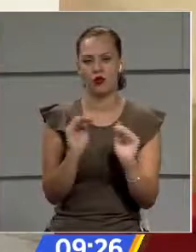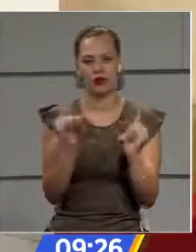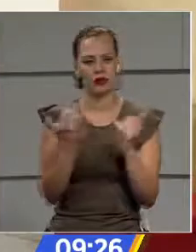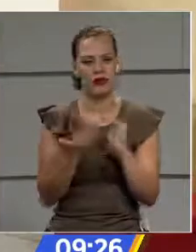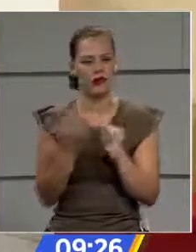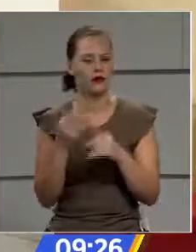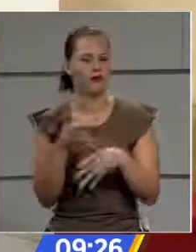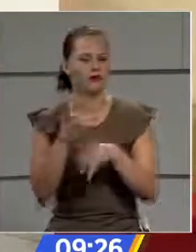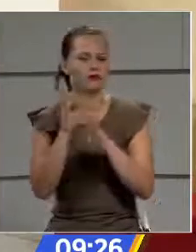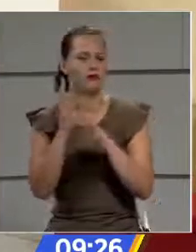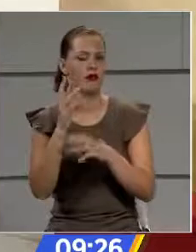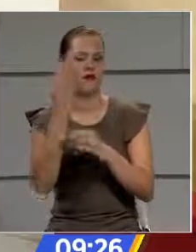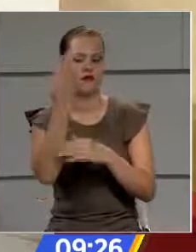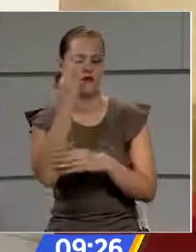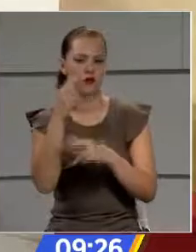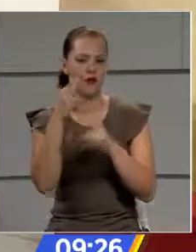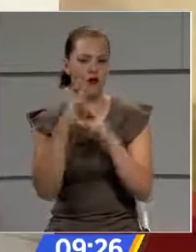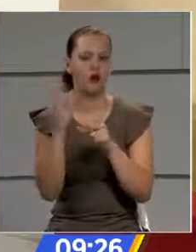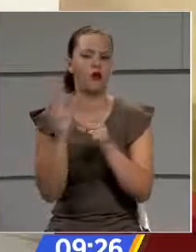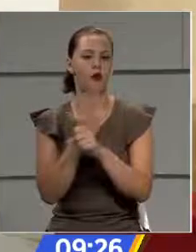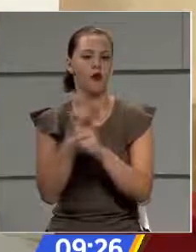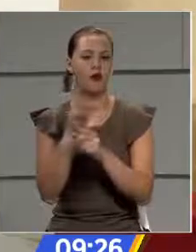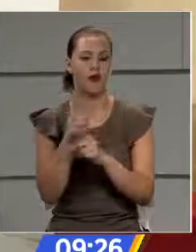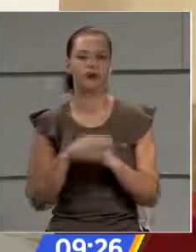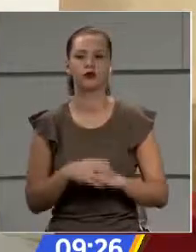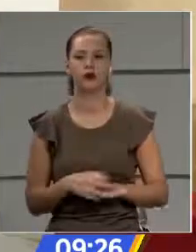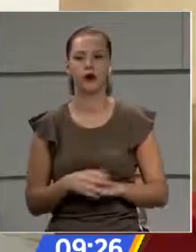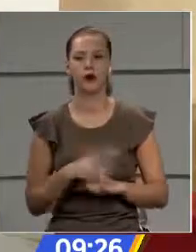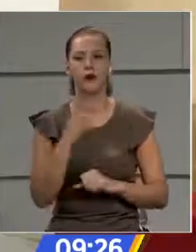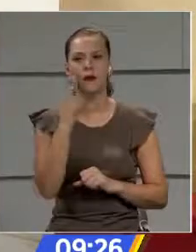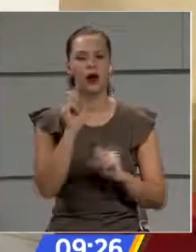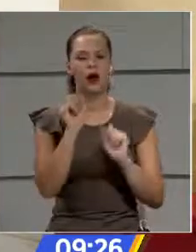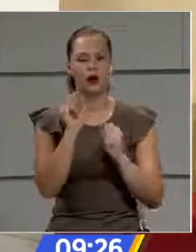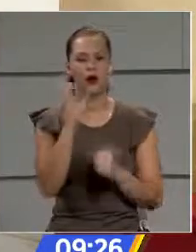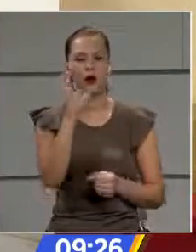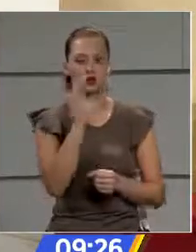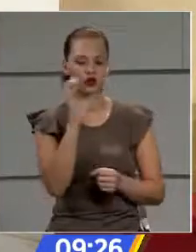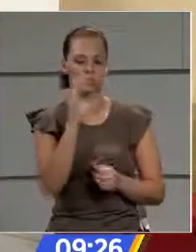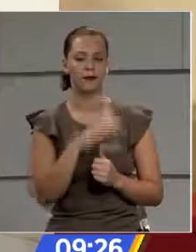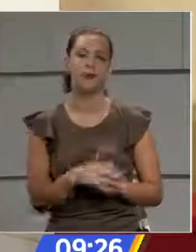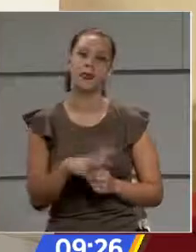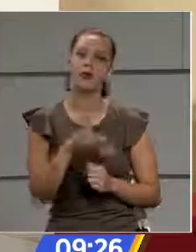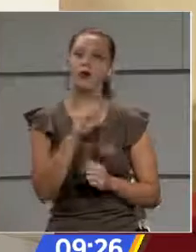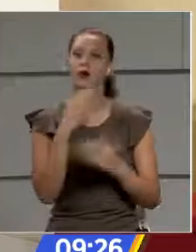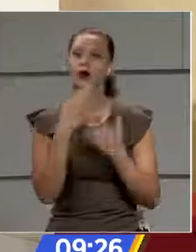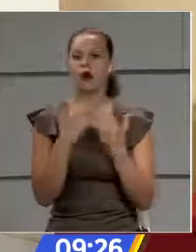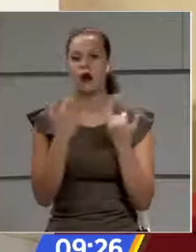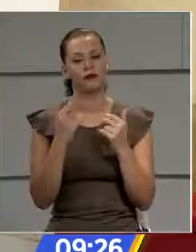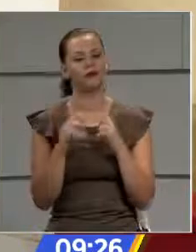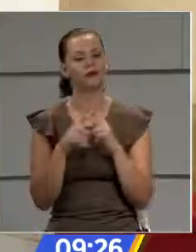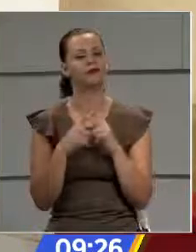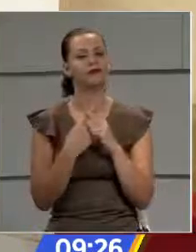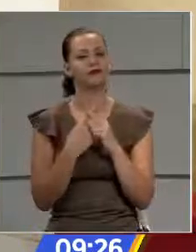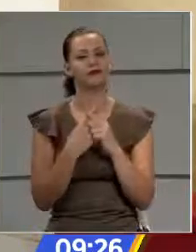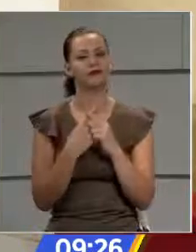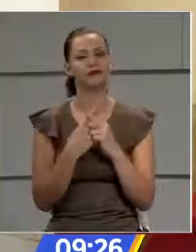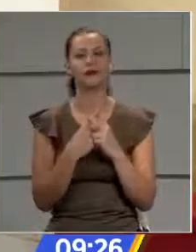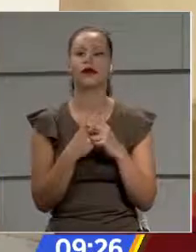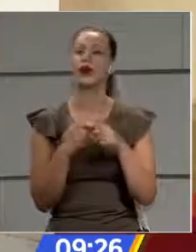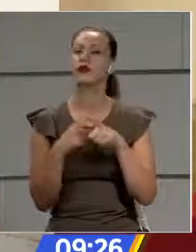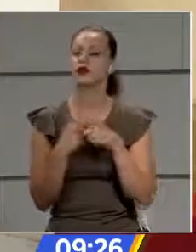a poner nombre concreto para que la puedan buscar. Exacto. Y bueno, ahora vamos a arrancar con Exactamente, entonces